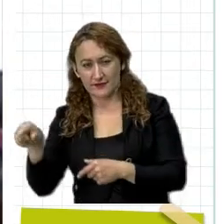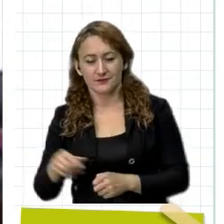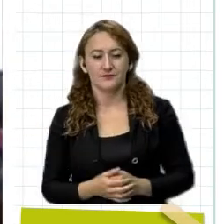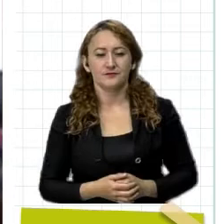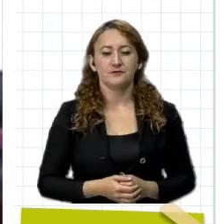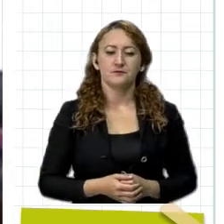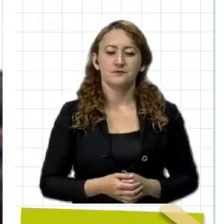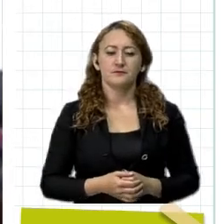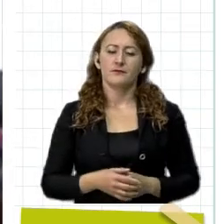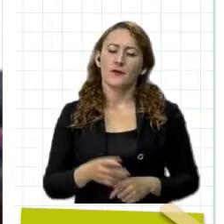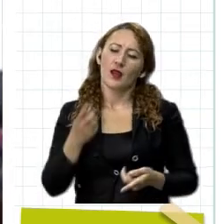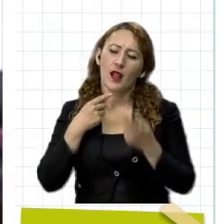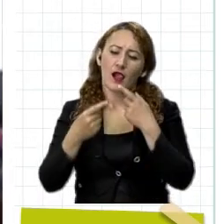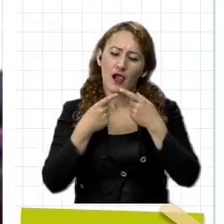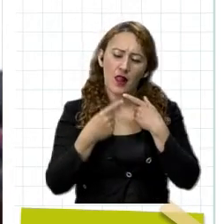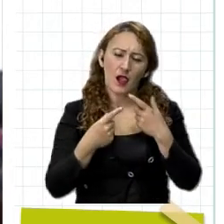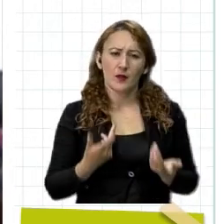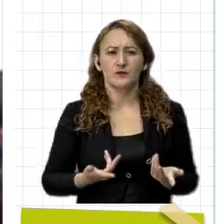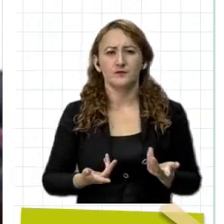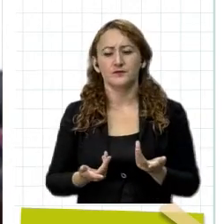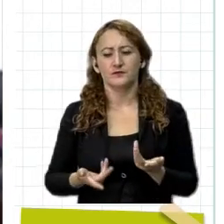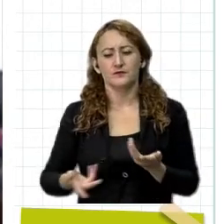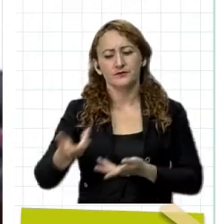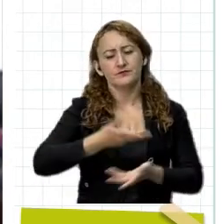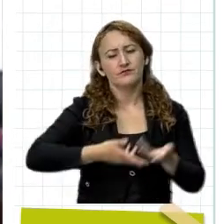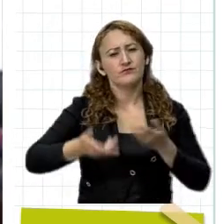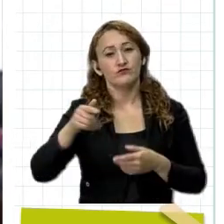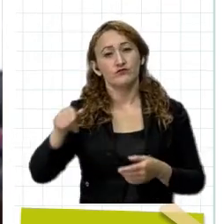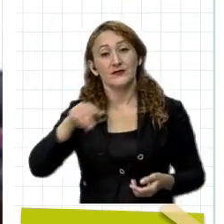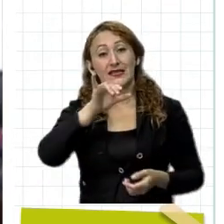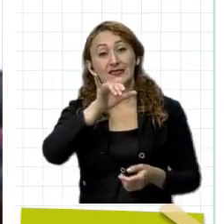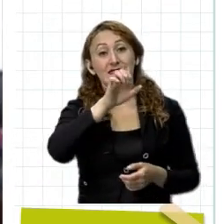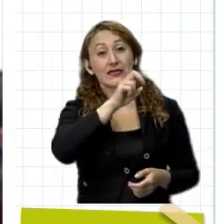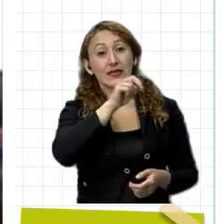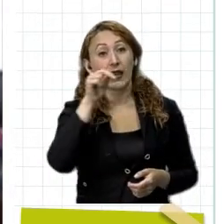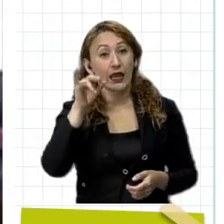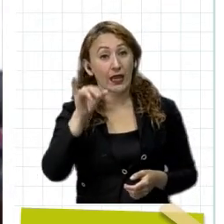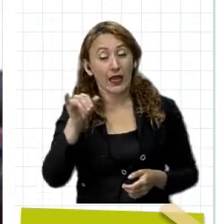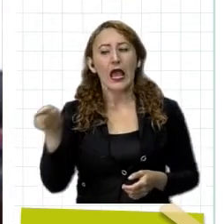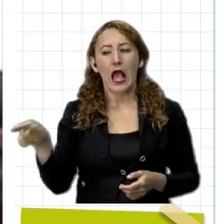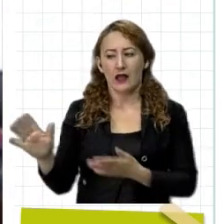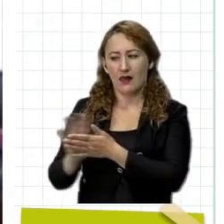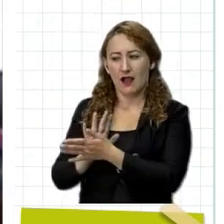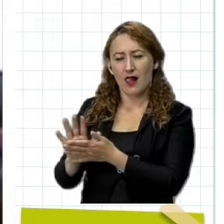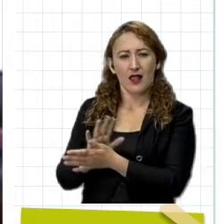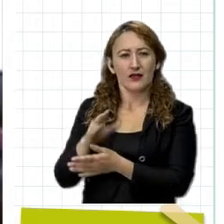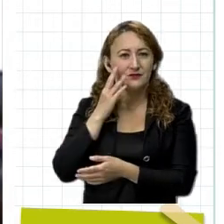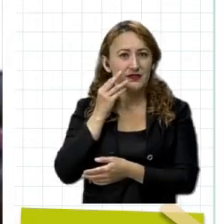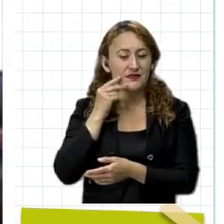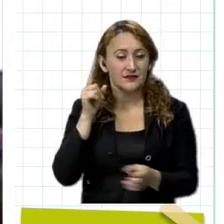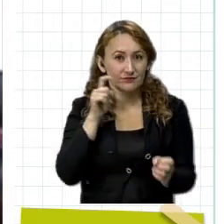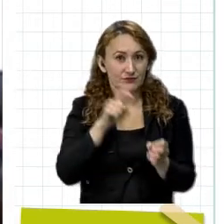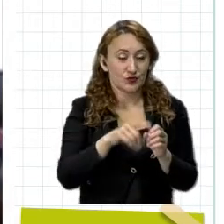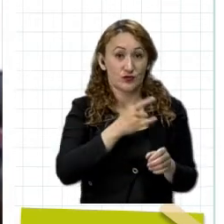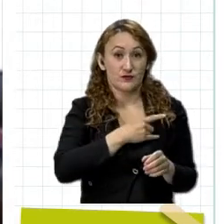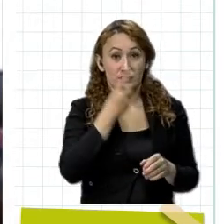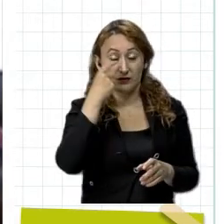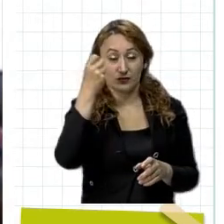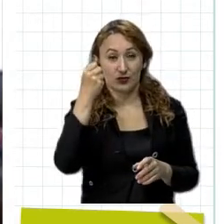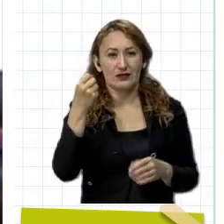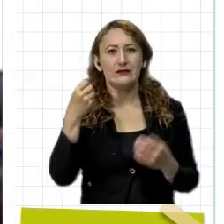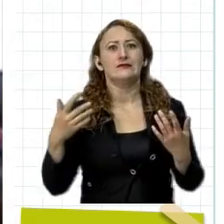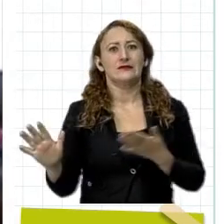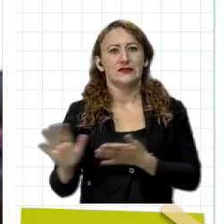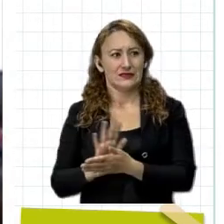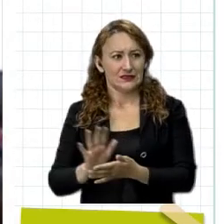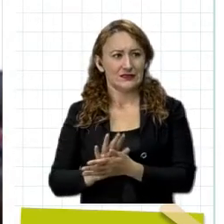nuestras conversaciones, Jenny nos compartió su experiencia de entrar a la Universidad Nacional, comentando sobre algunas dificultades